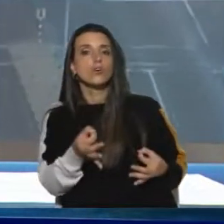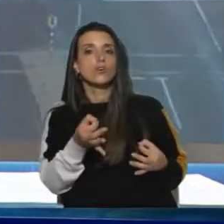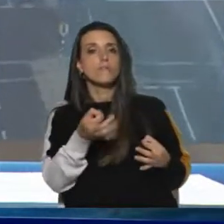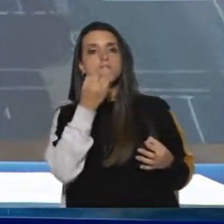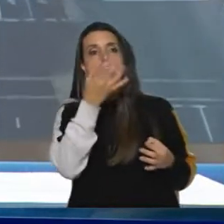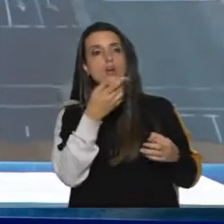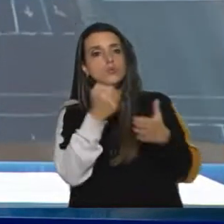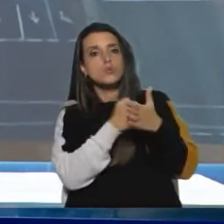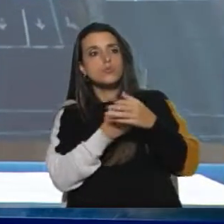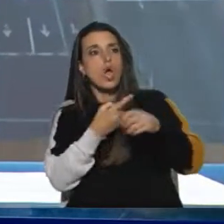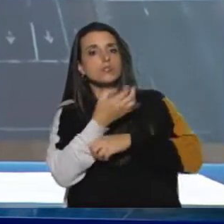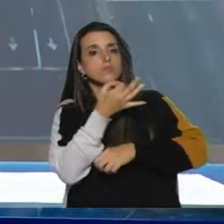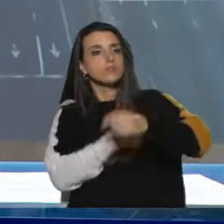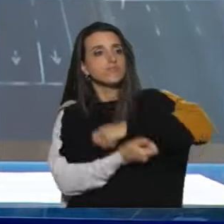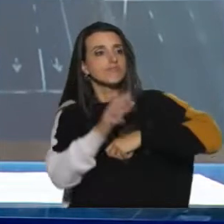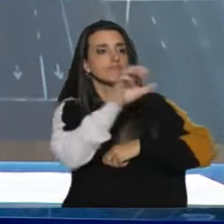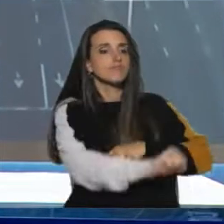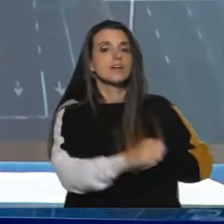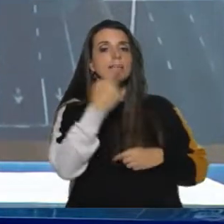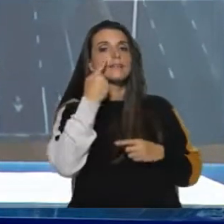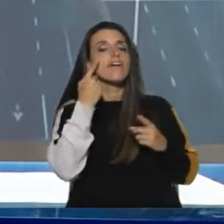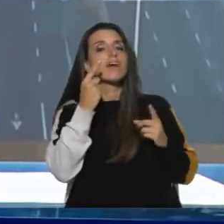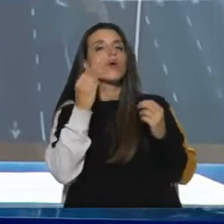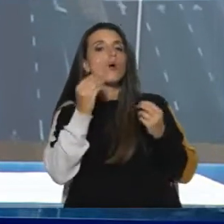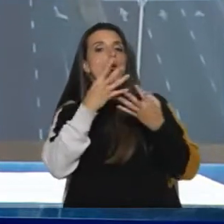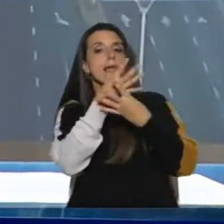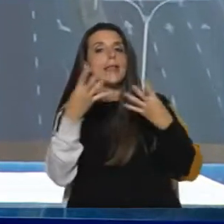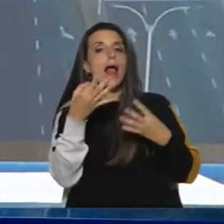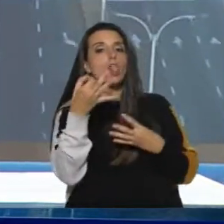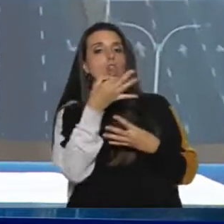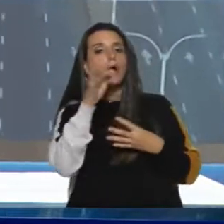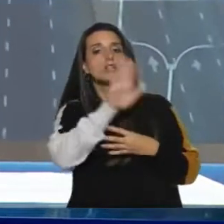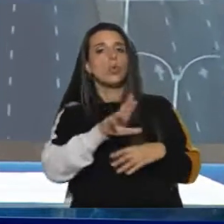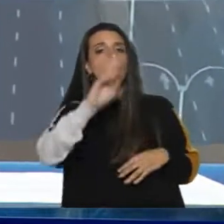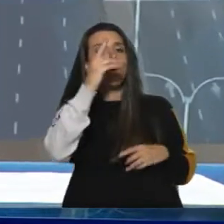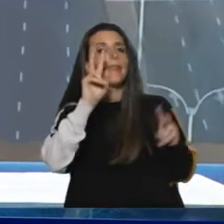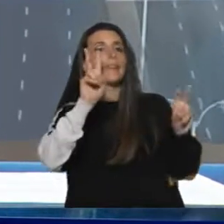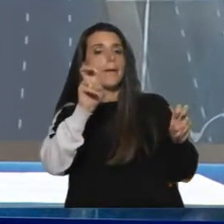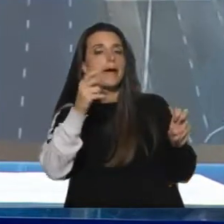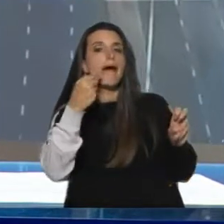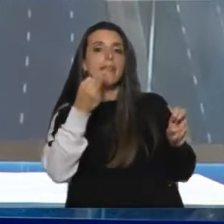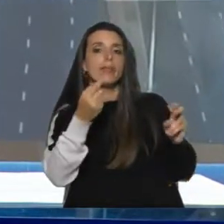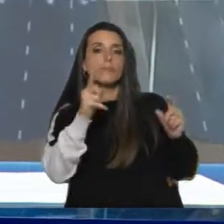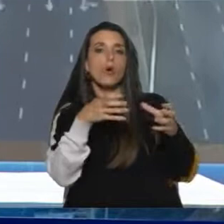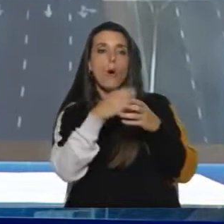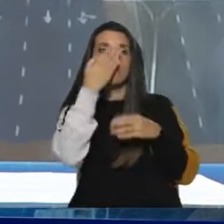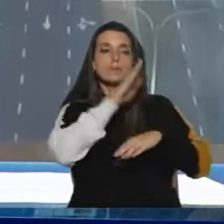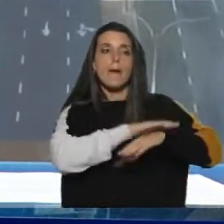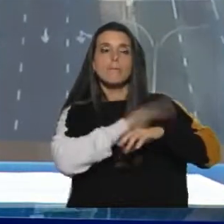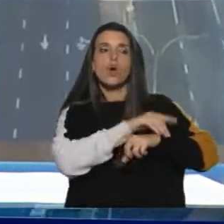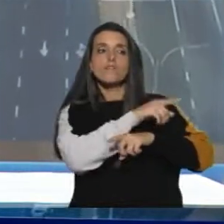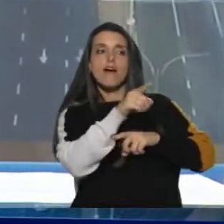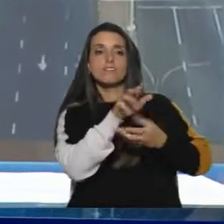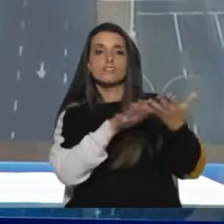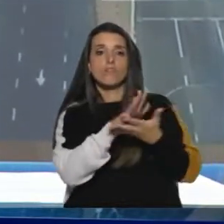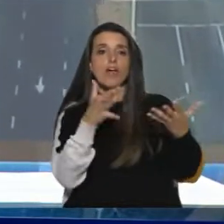la lucha contra este delito debería revisarse la política general de drogas de nuestro país y reiteró que el Frente Amplio es responsable de la